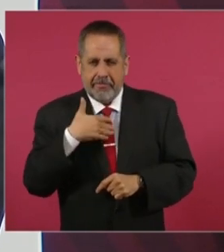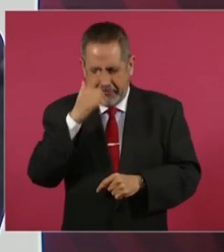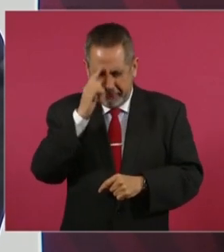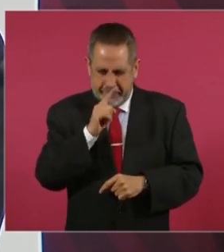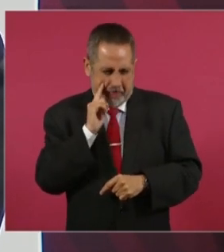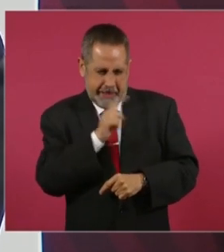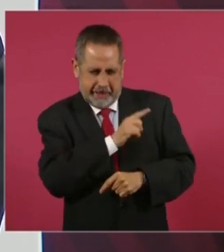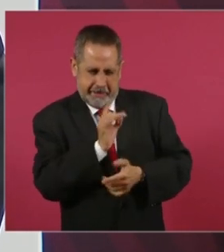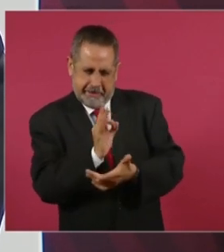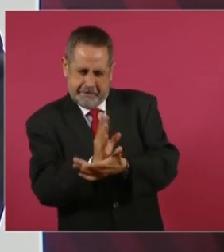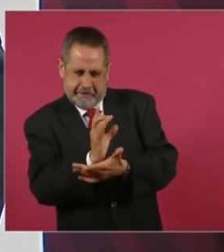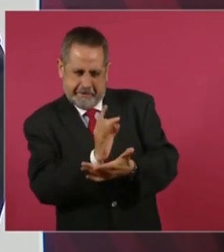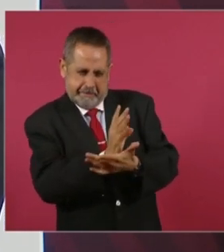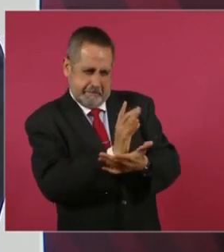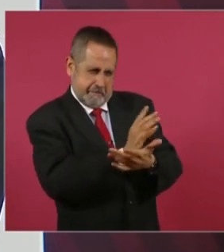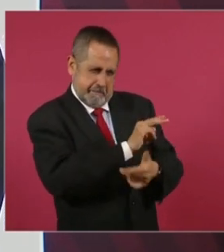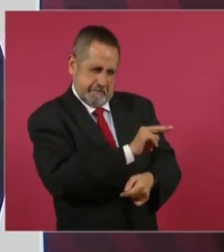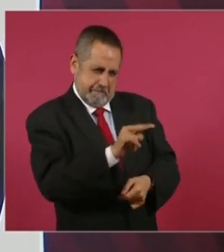fildeados